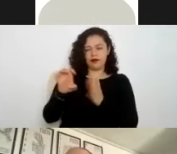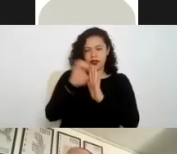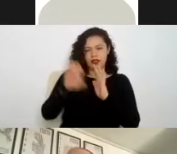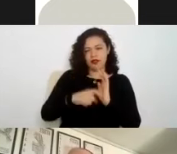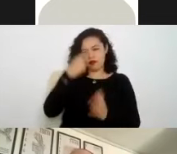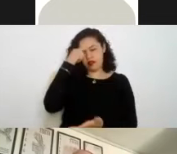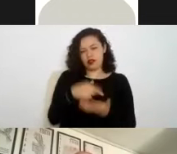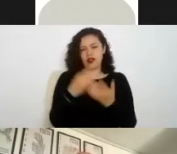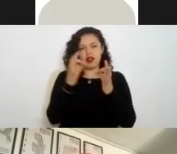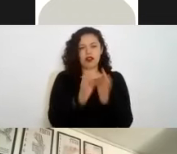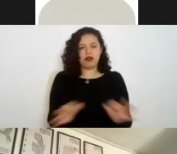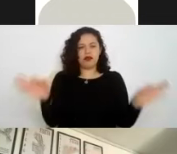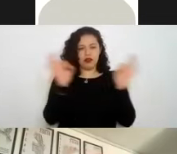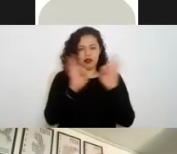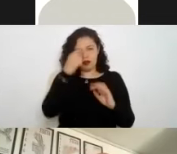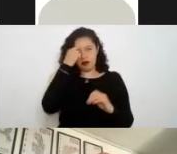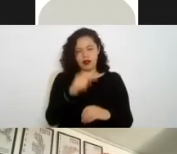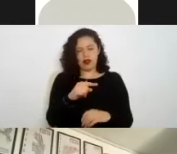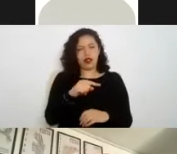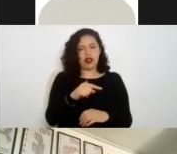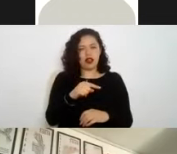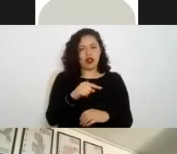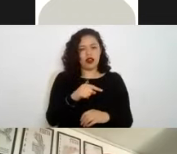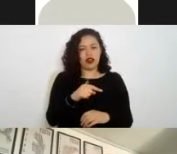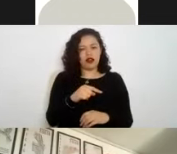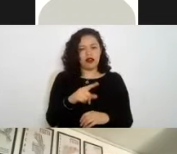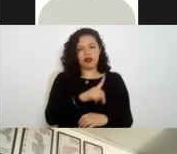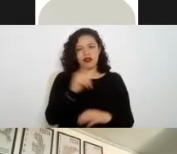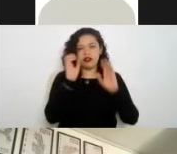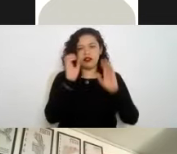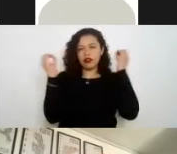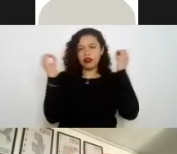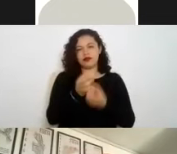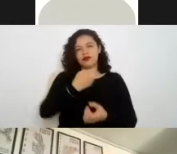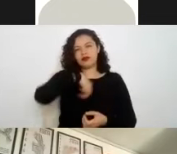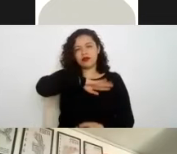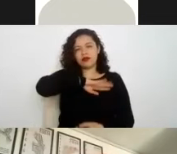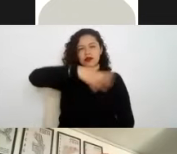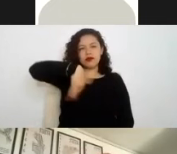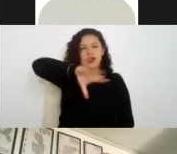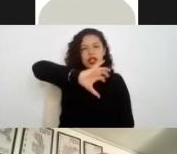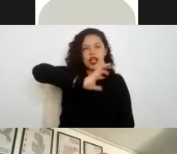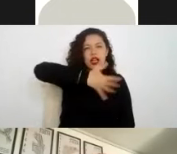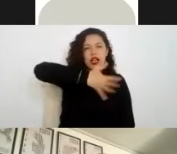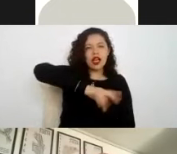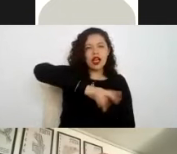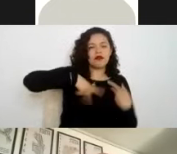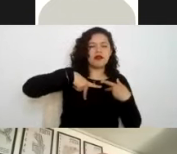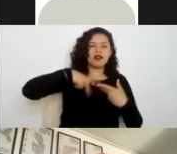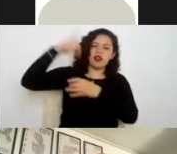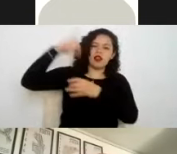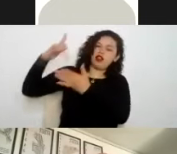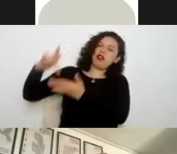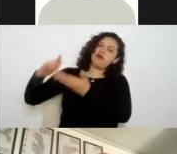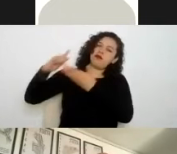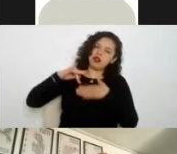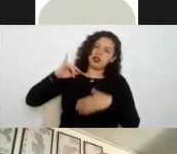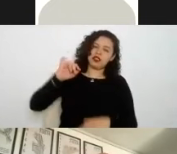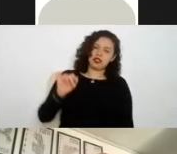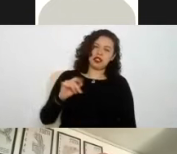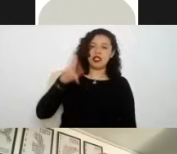hay un valor enorme, porque luego como organizaciones estamos buscando que la gente a pie nos done, que nos apoye, y es